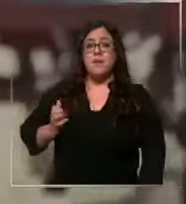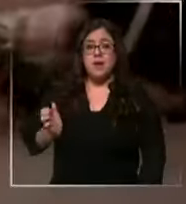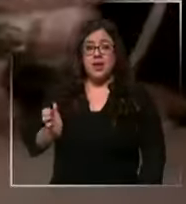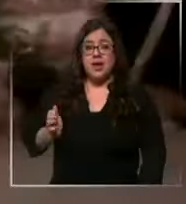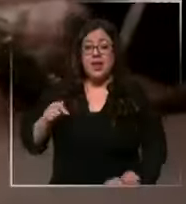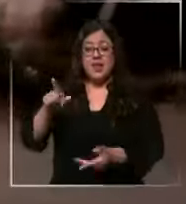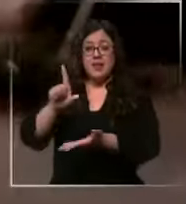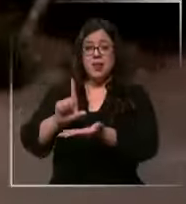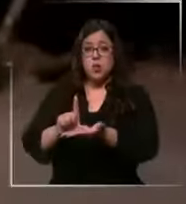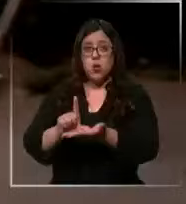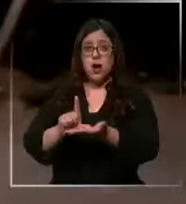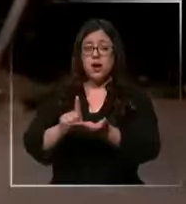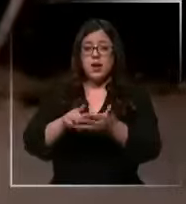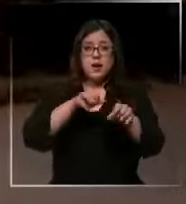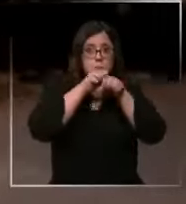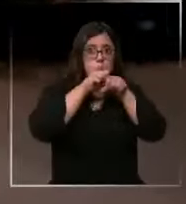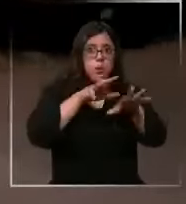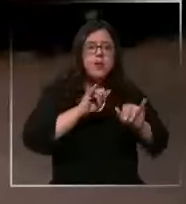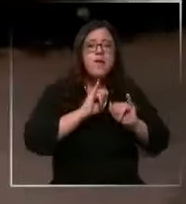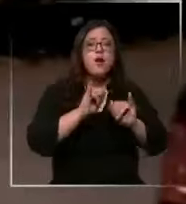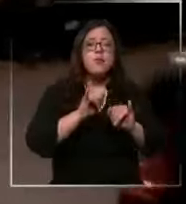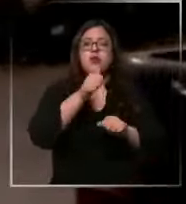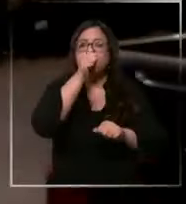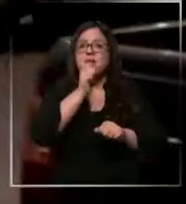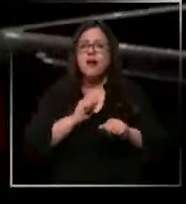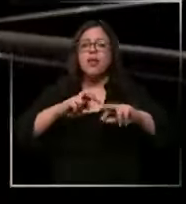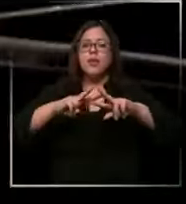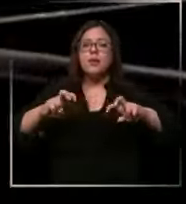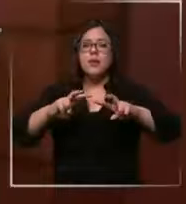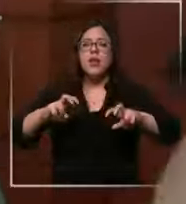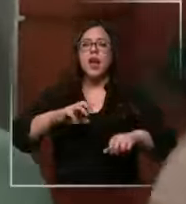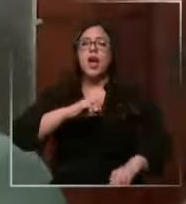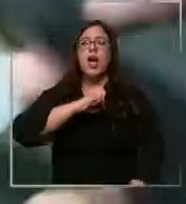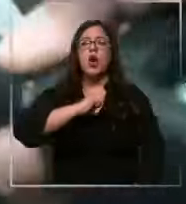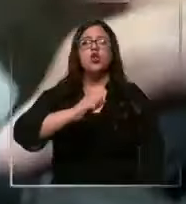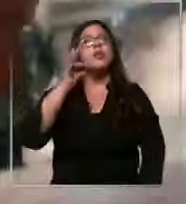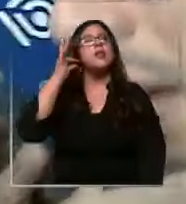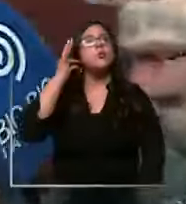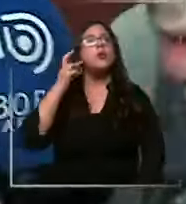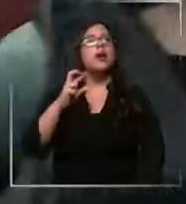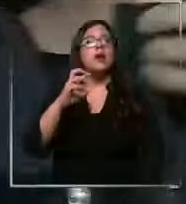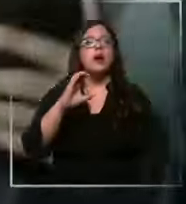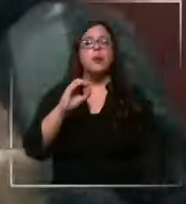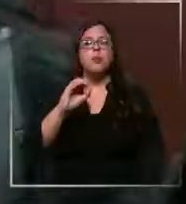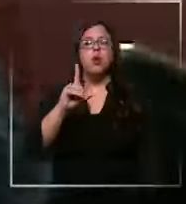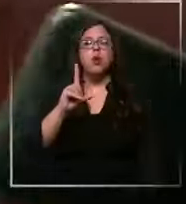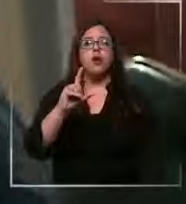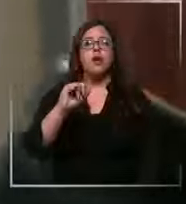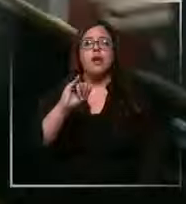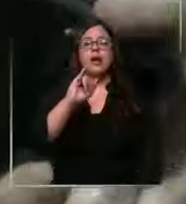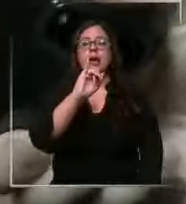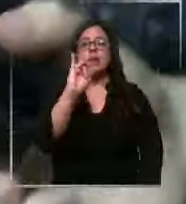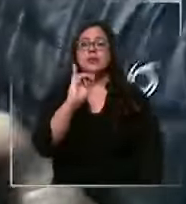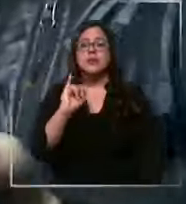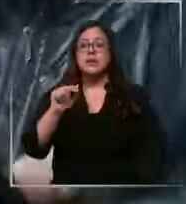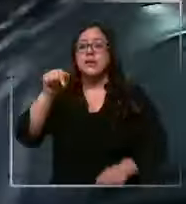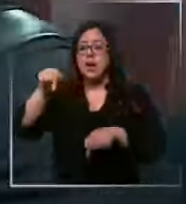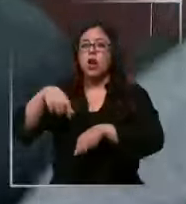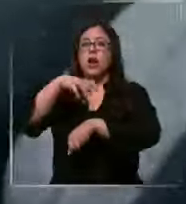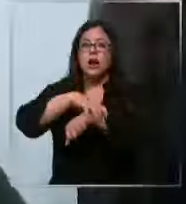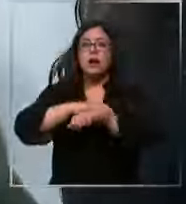zona que habría filtrado información reservada de la investigación en contra de Camila Polizzi, quien hoy cumple la cautelar de